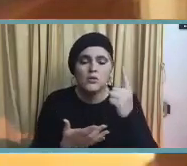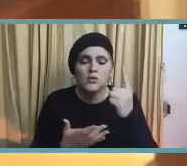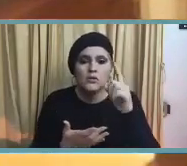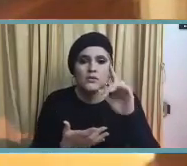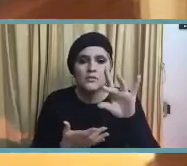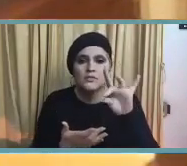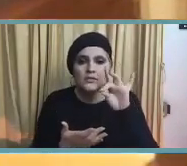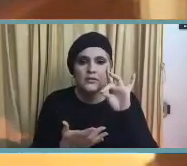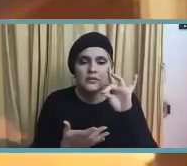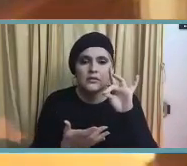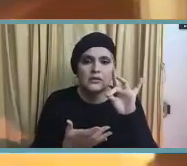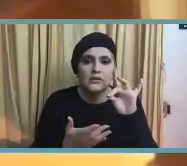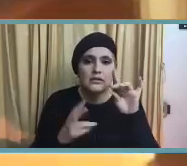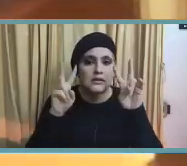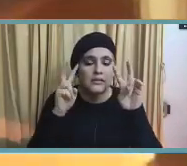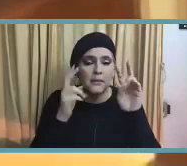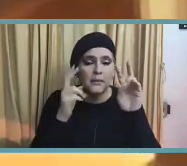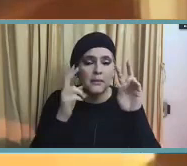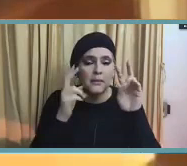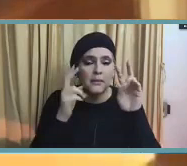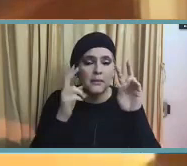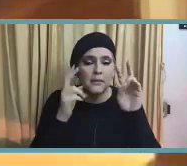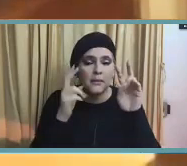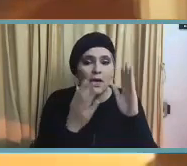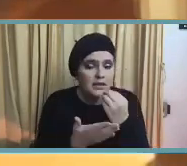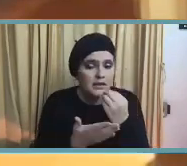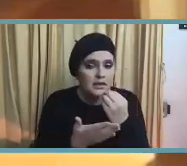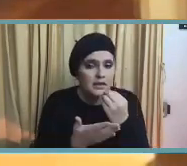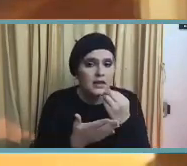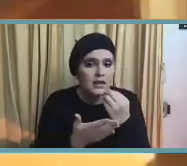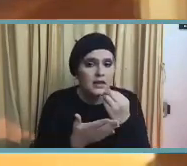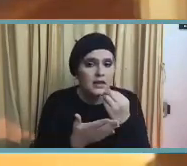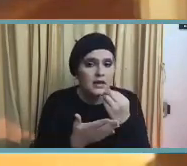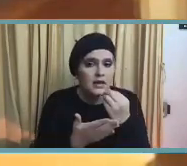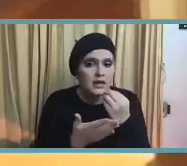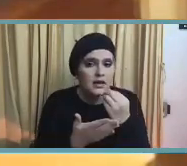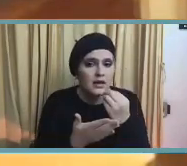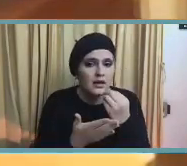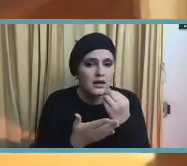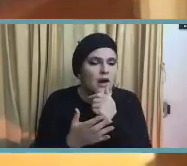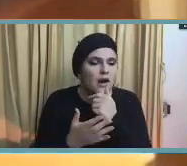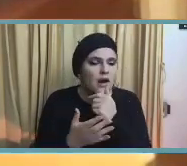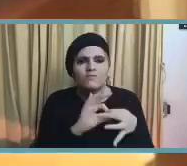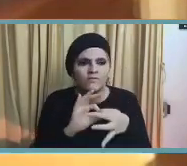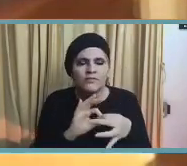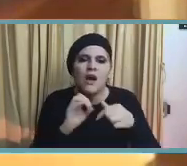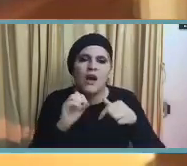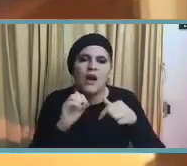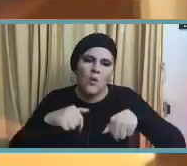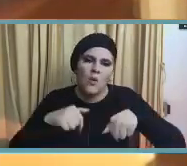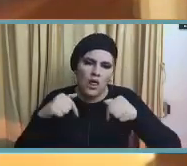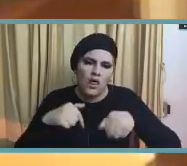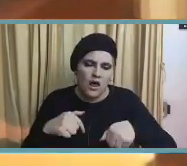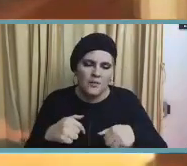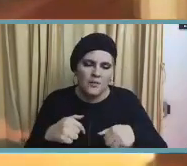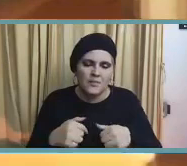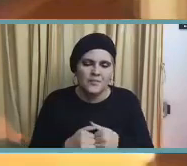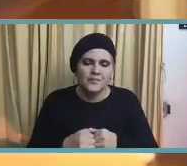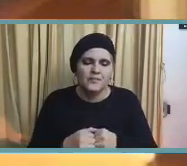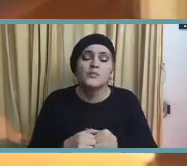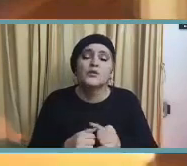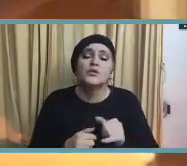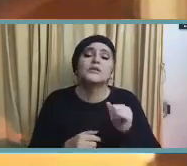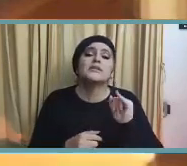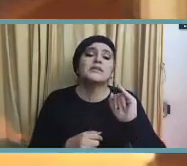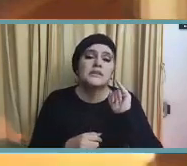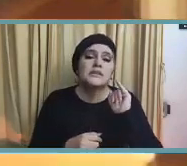está totalmente asociado en este momento. ¿Ok? Mm. Pero sí los niños tienen más alergia, podrían tener